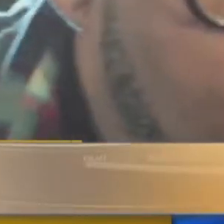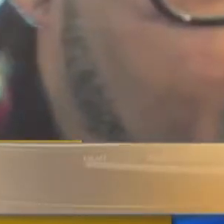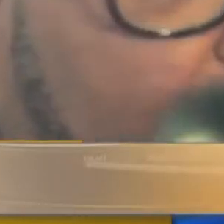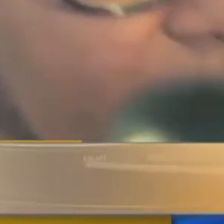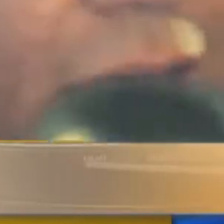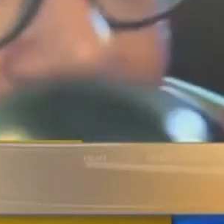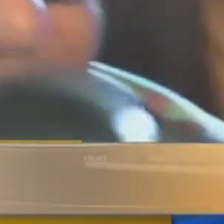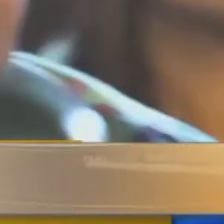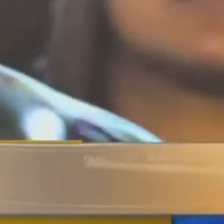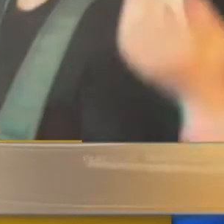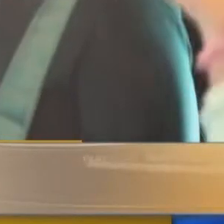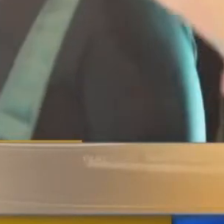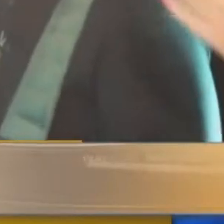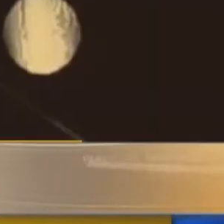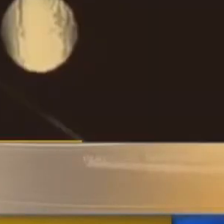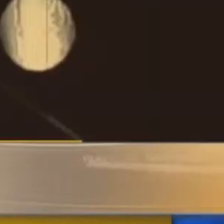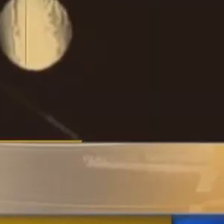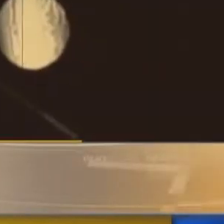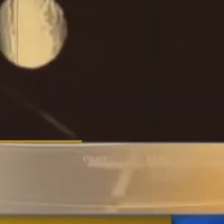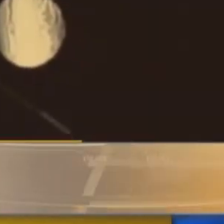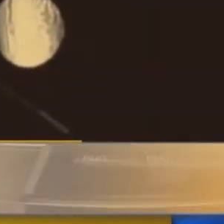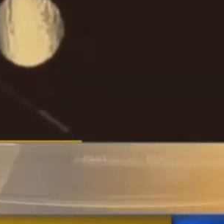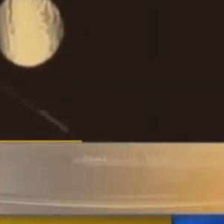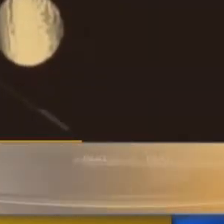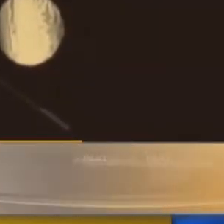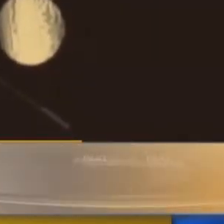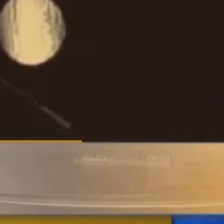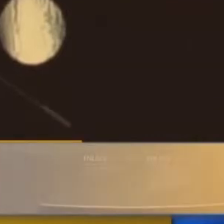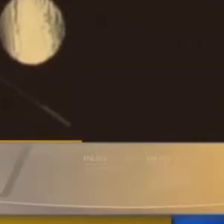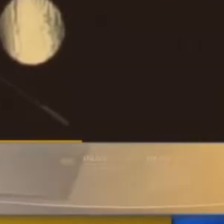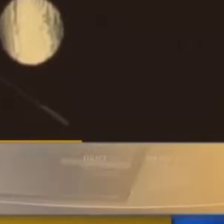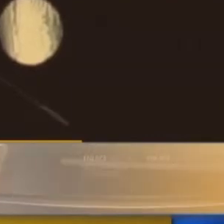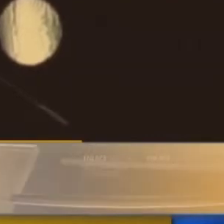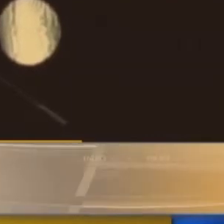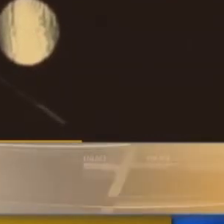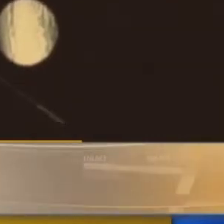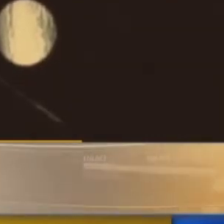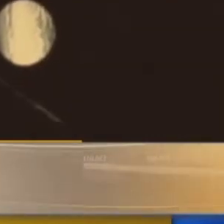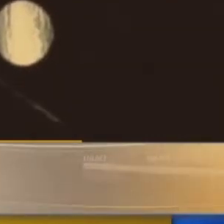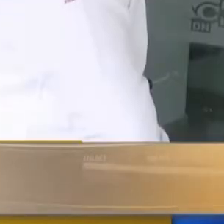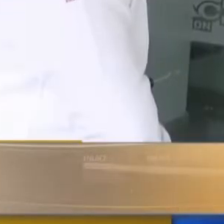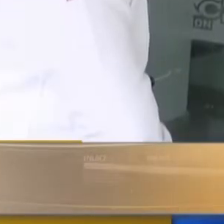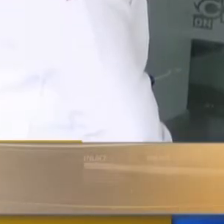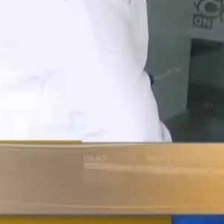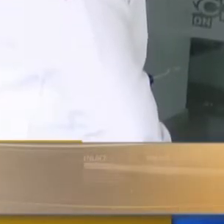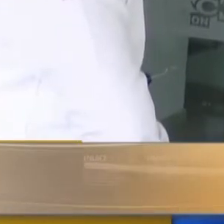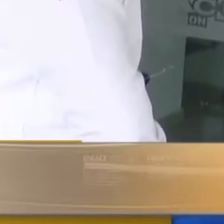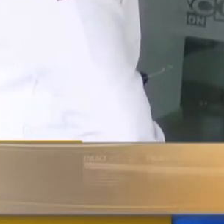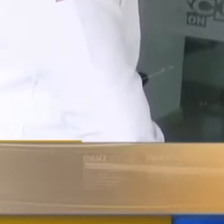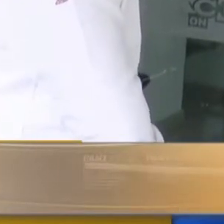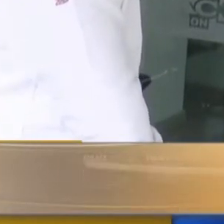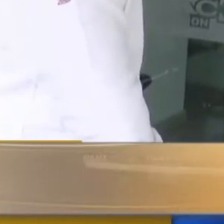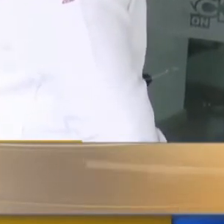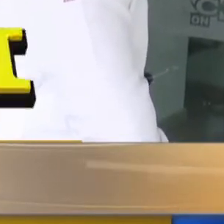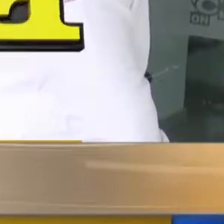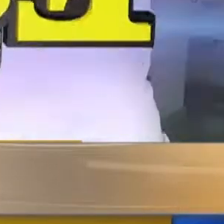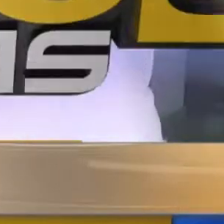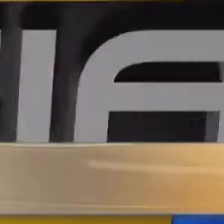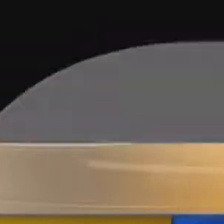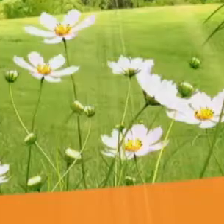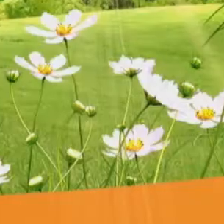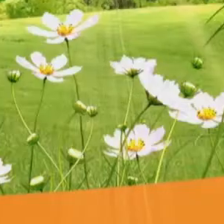es el invitado especial para la programación de la cuasiparroquia del norte de la ciudad. El próximo 5 de abril estará en concierto en el Coliseo Cubierto de la Escuela Normal Superior